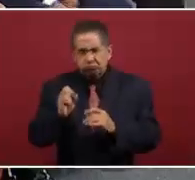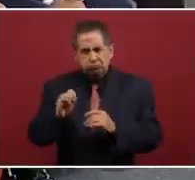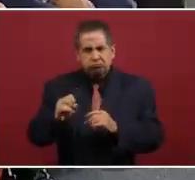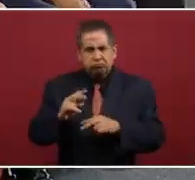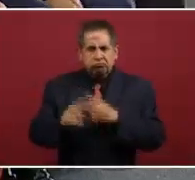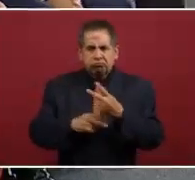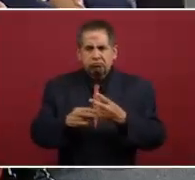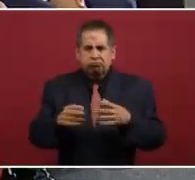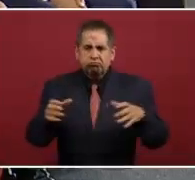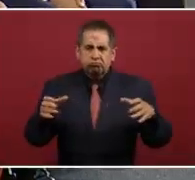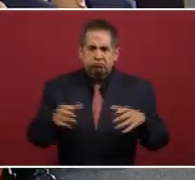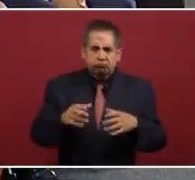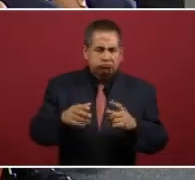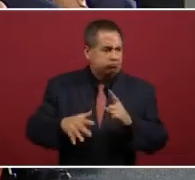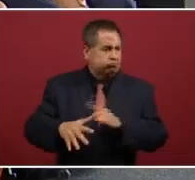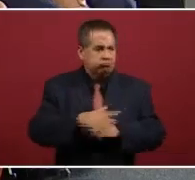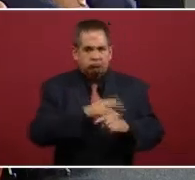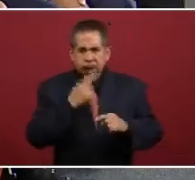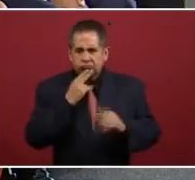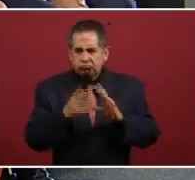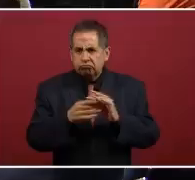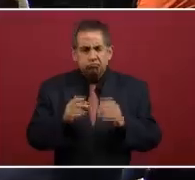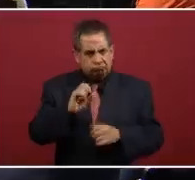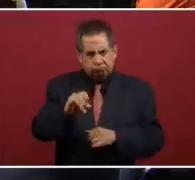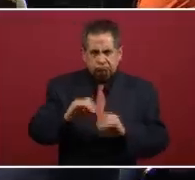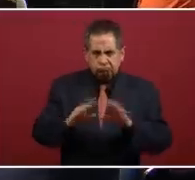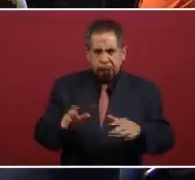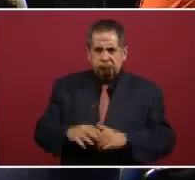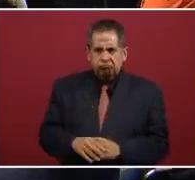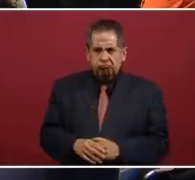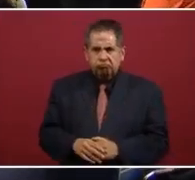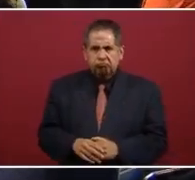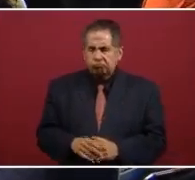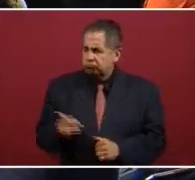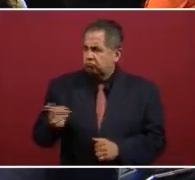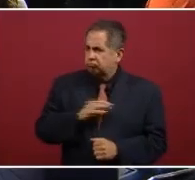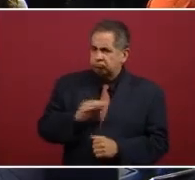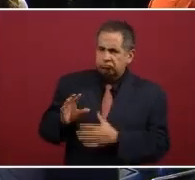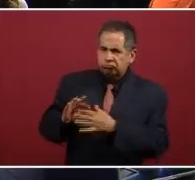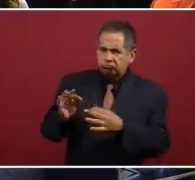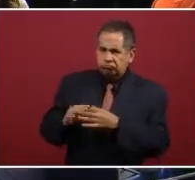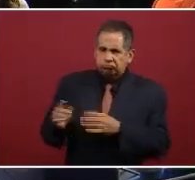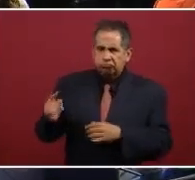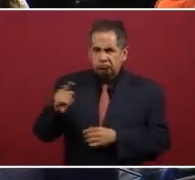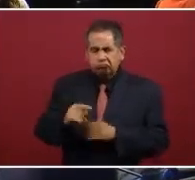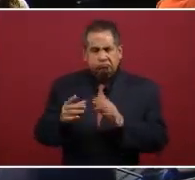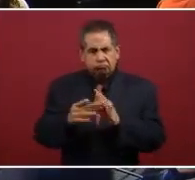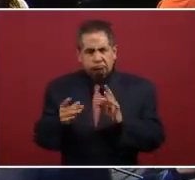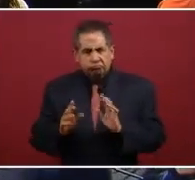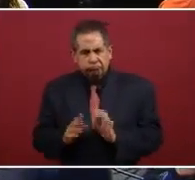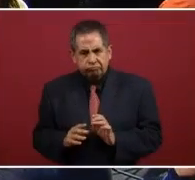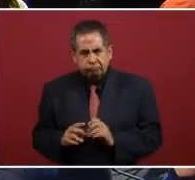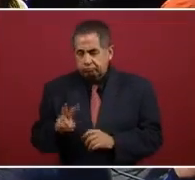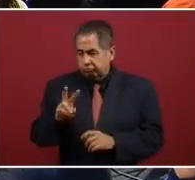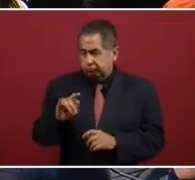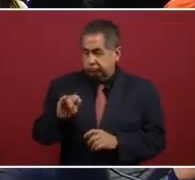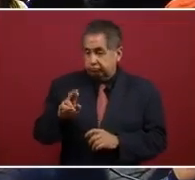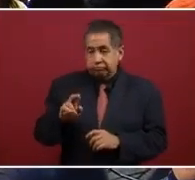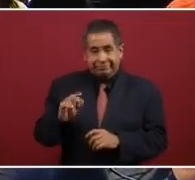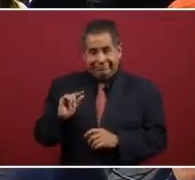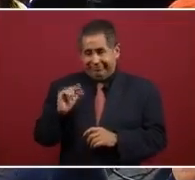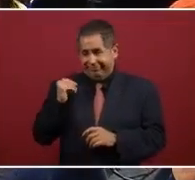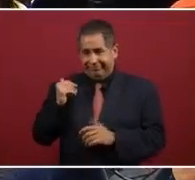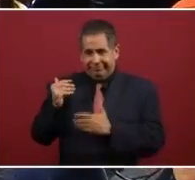la manifestación de impacto ambiental, por favor? ¿Cómo no? Él podría, a pesar de que Víctor Manuel está